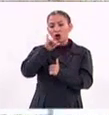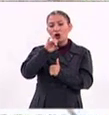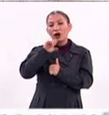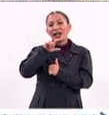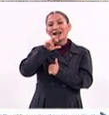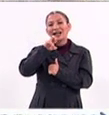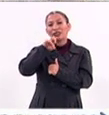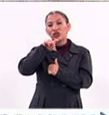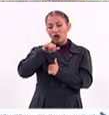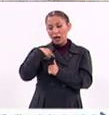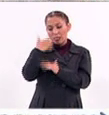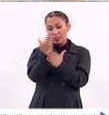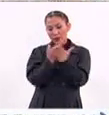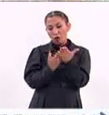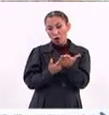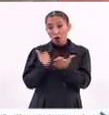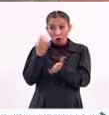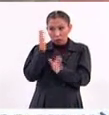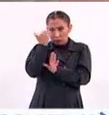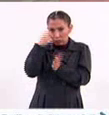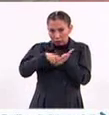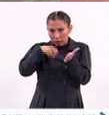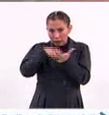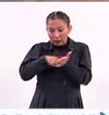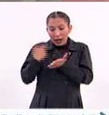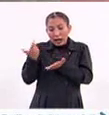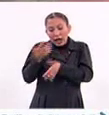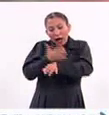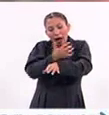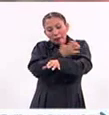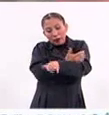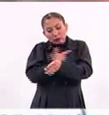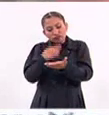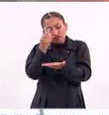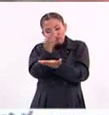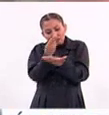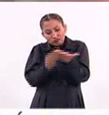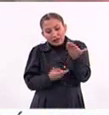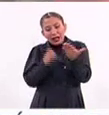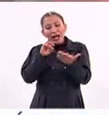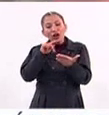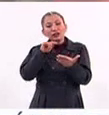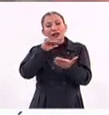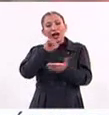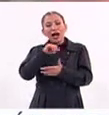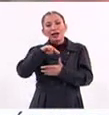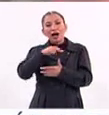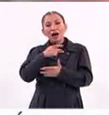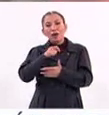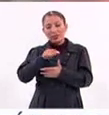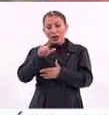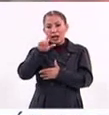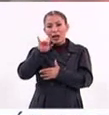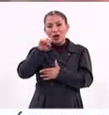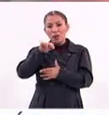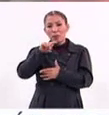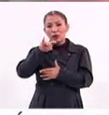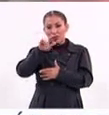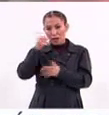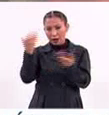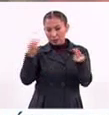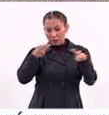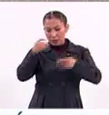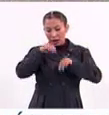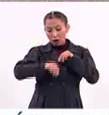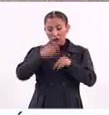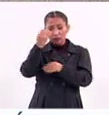Rendón, quien ilustró, o me corrijo, quien acompañó la erótica náhuatl preparada por León Portilla,